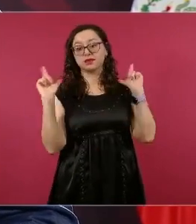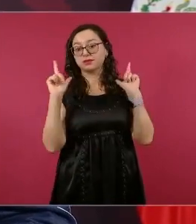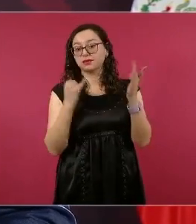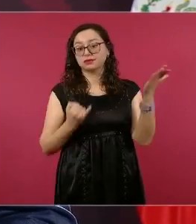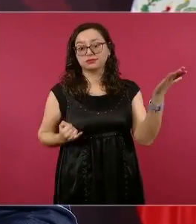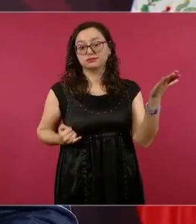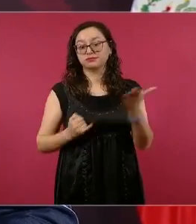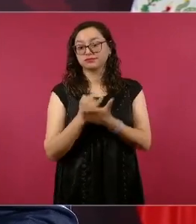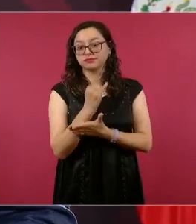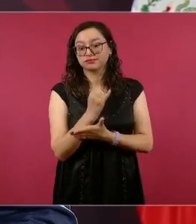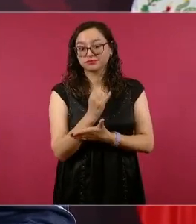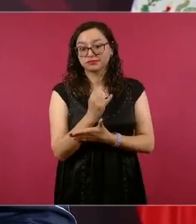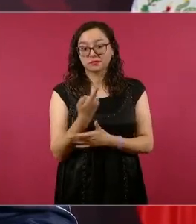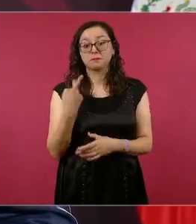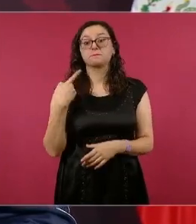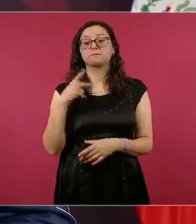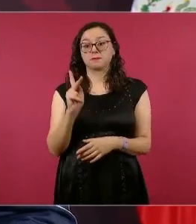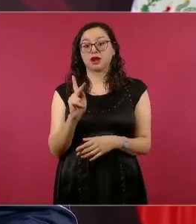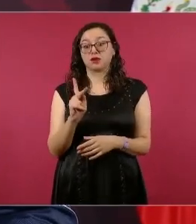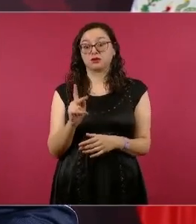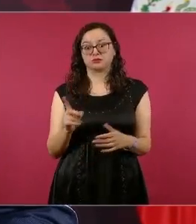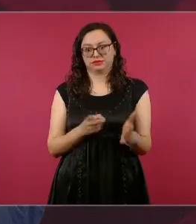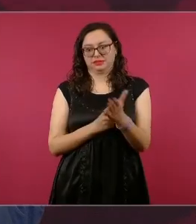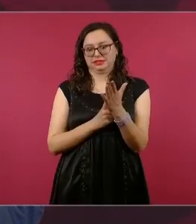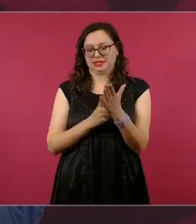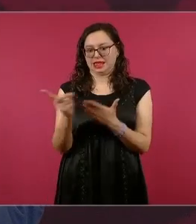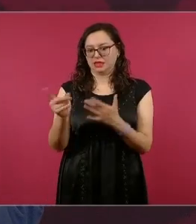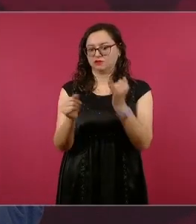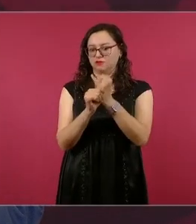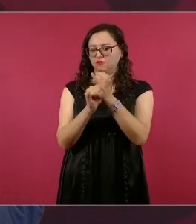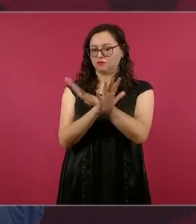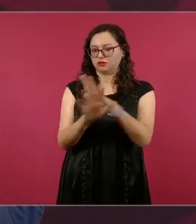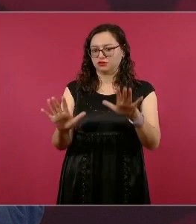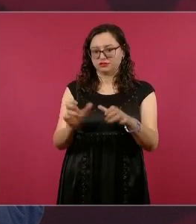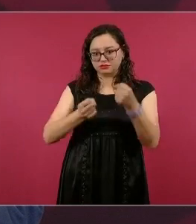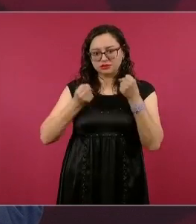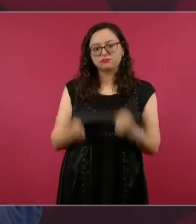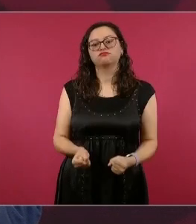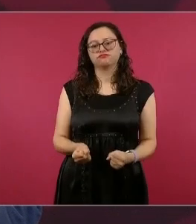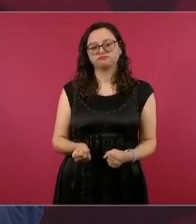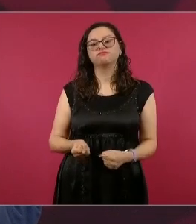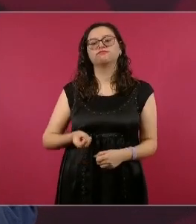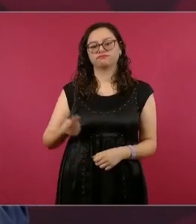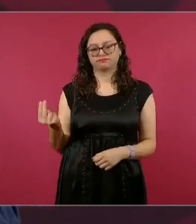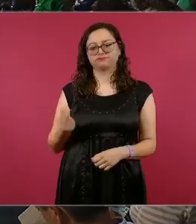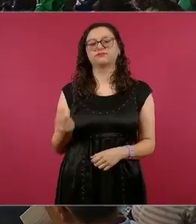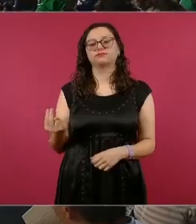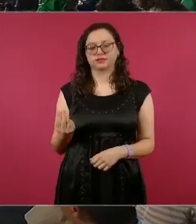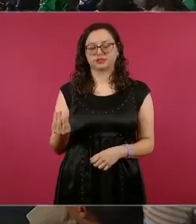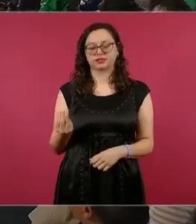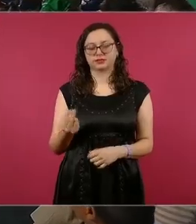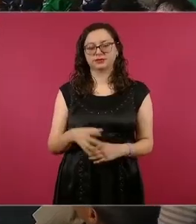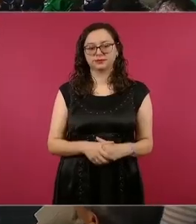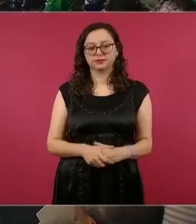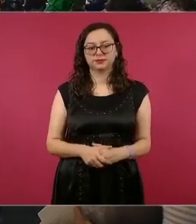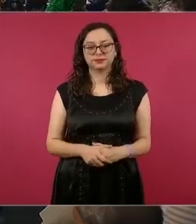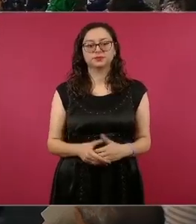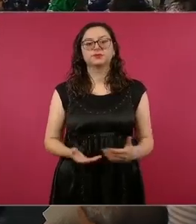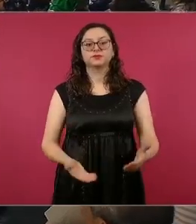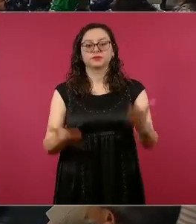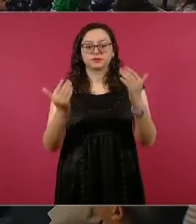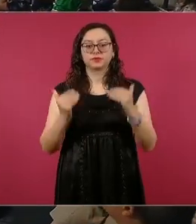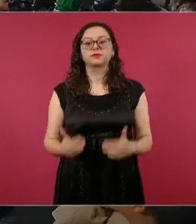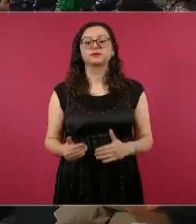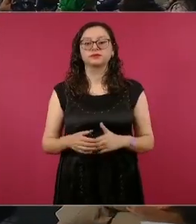Pero se requiere garantizar el derecho a la información. Vamos con